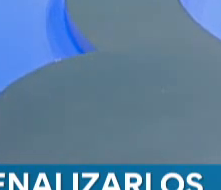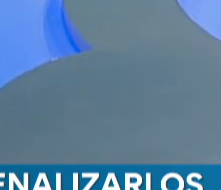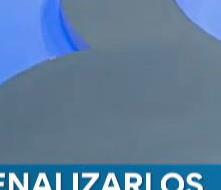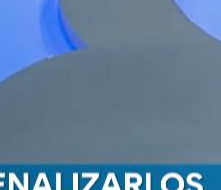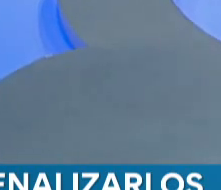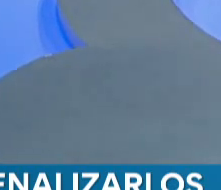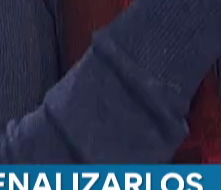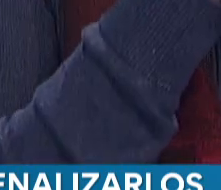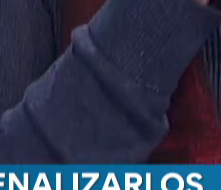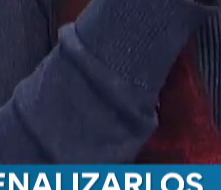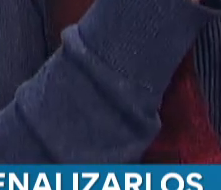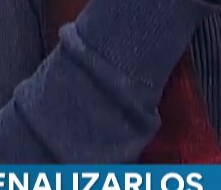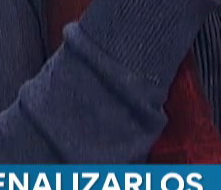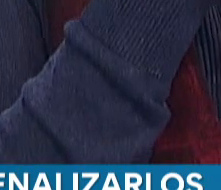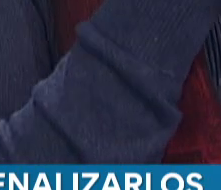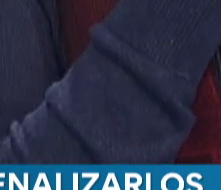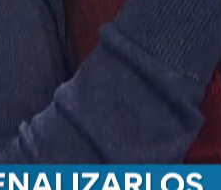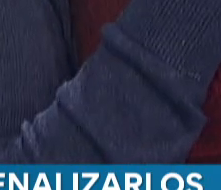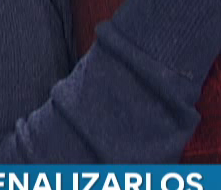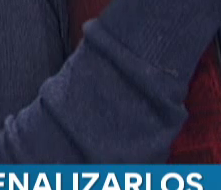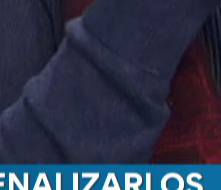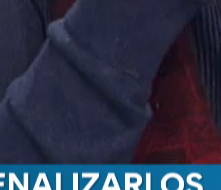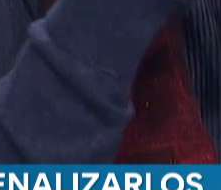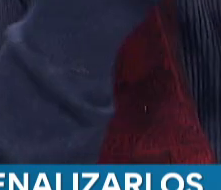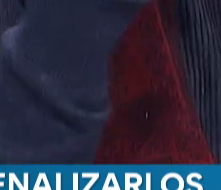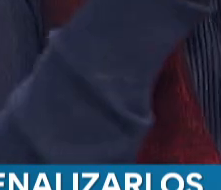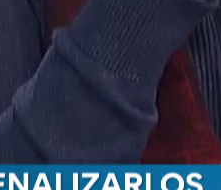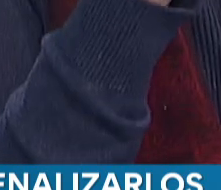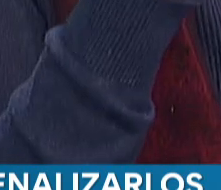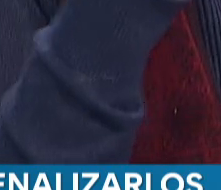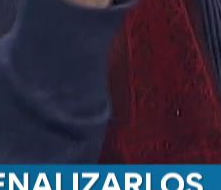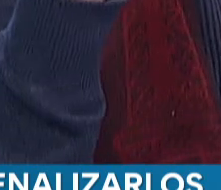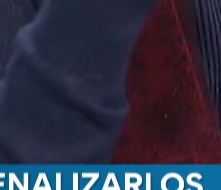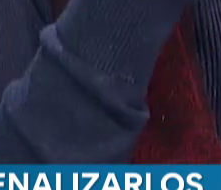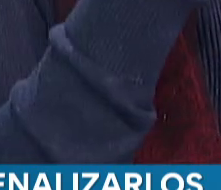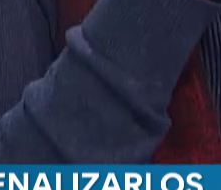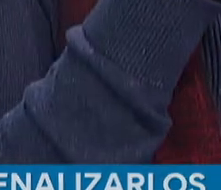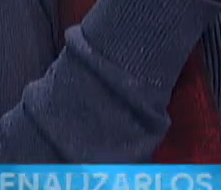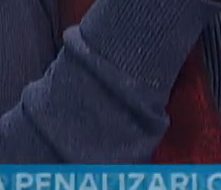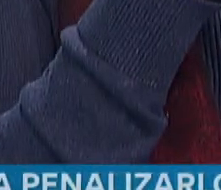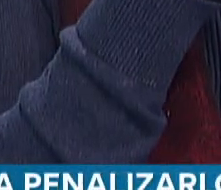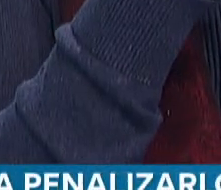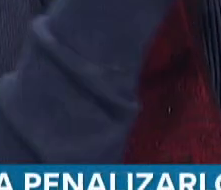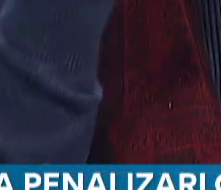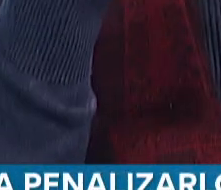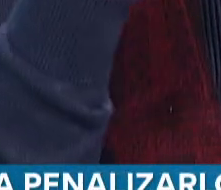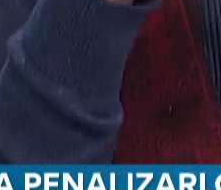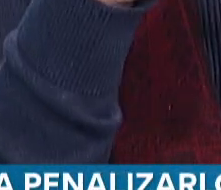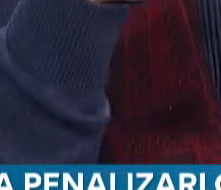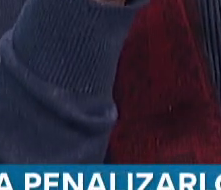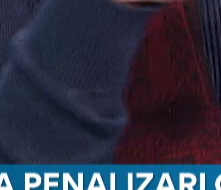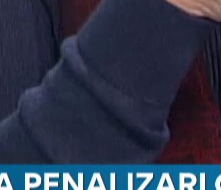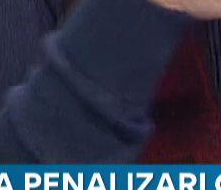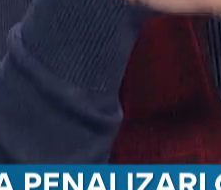película la película del juicio de Ulises de la Orden, que es realmente extraordinaria para ejemplificar. Ahora,